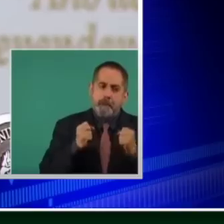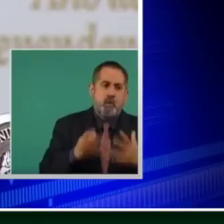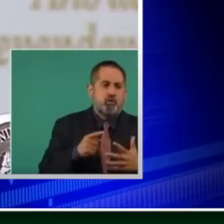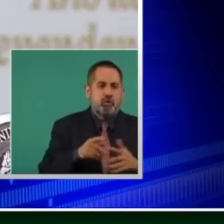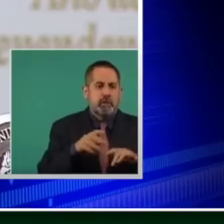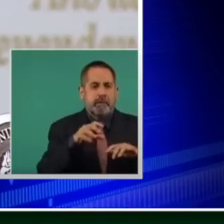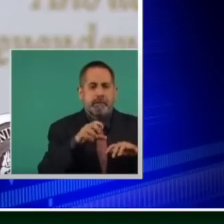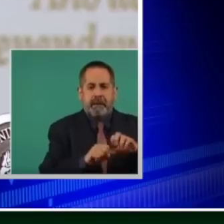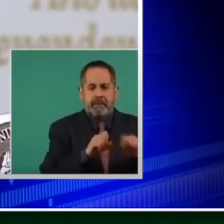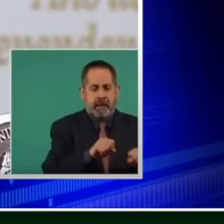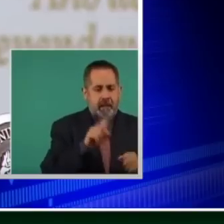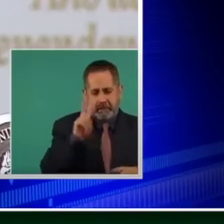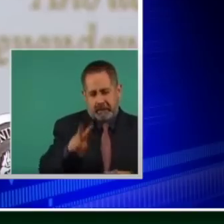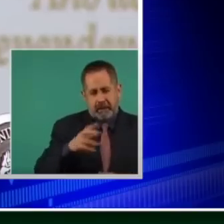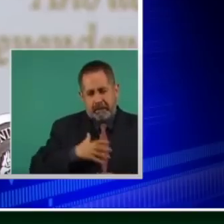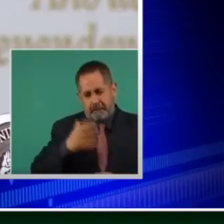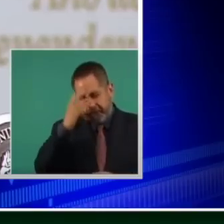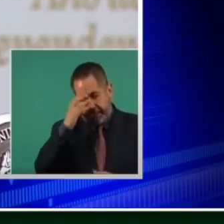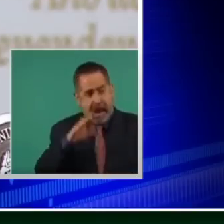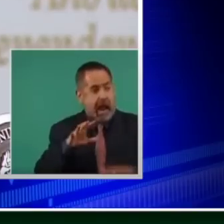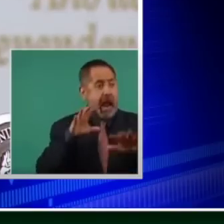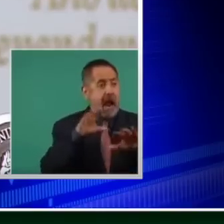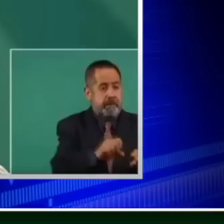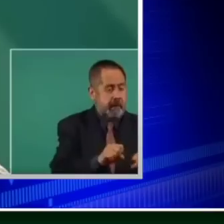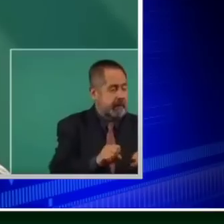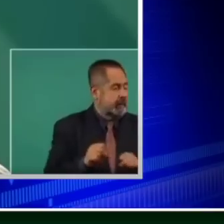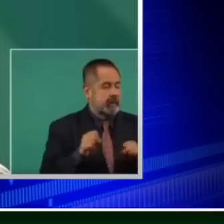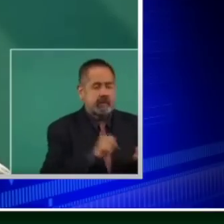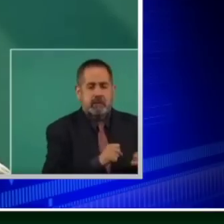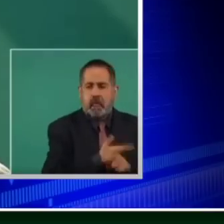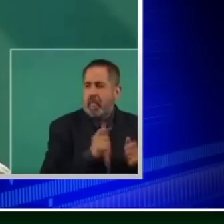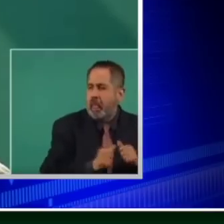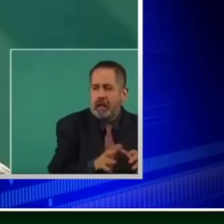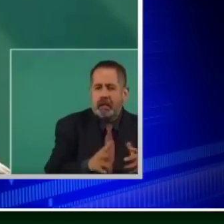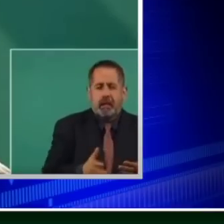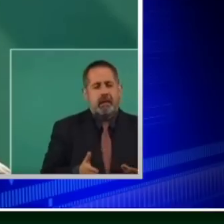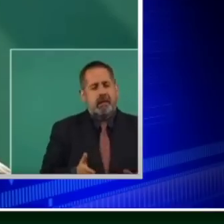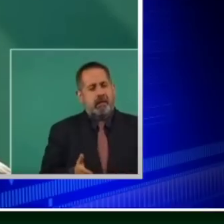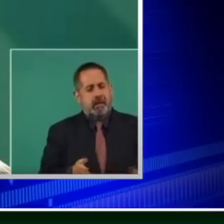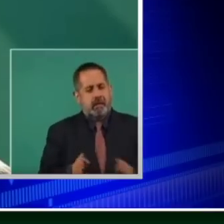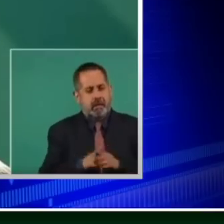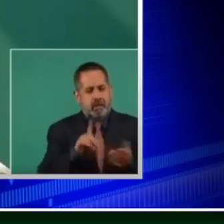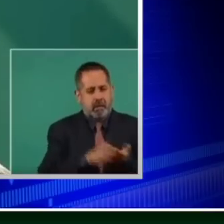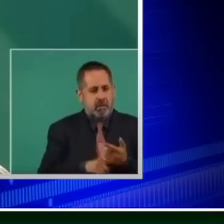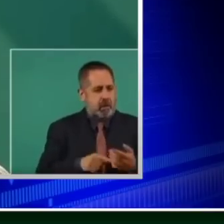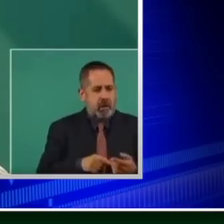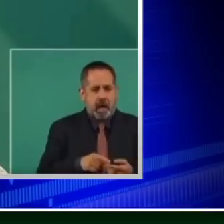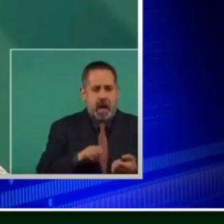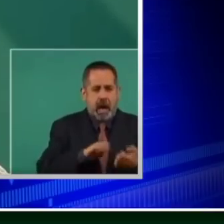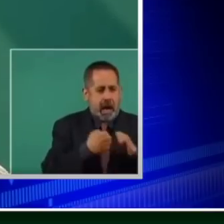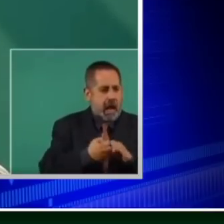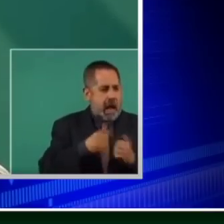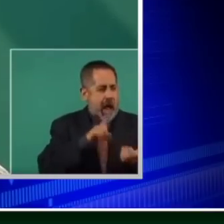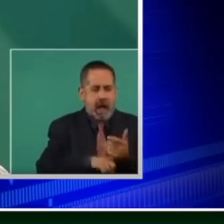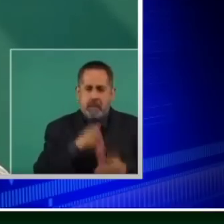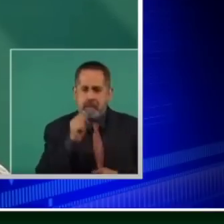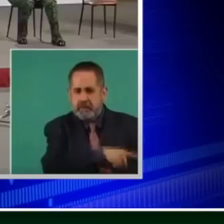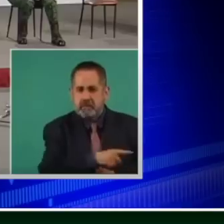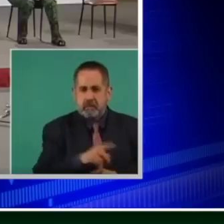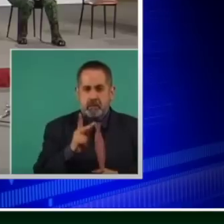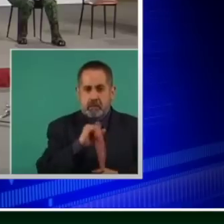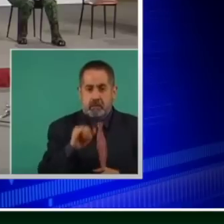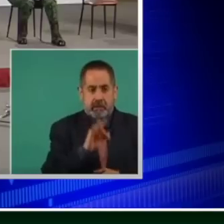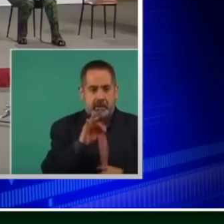hasta apenas nos dan que que actúen de esa manera te parece ser que el enemigo lo tenemos en el poder judicial no